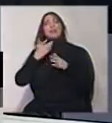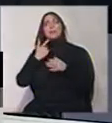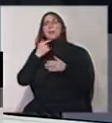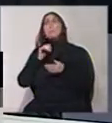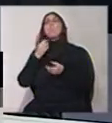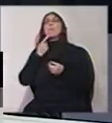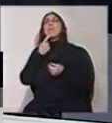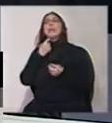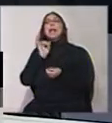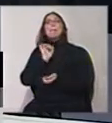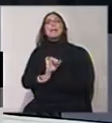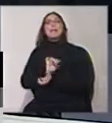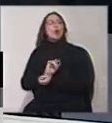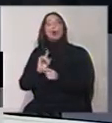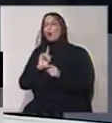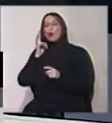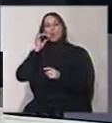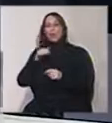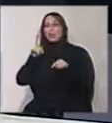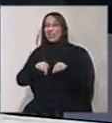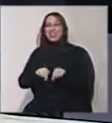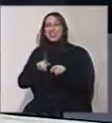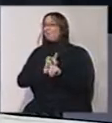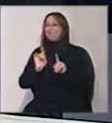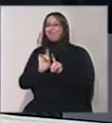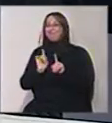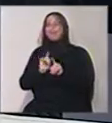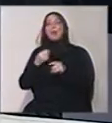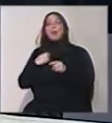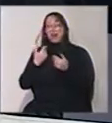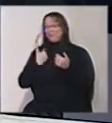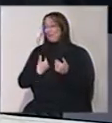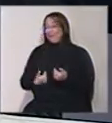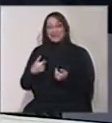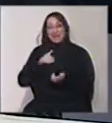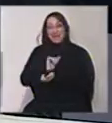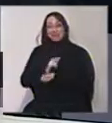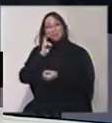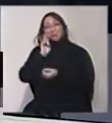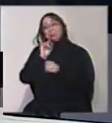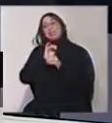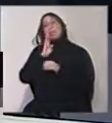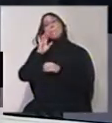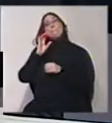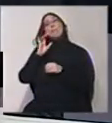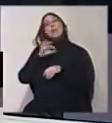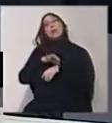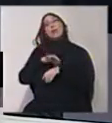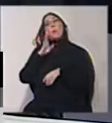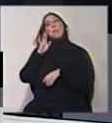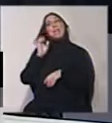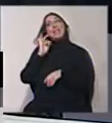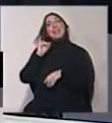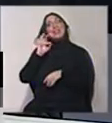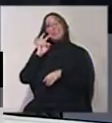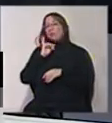tener. Creo que no es la que tenemos, porque lamentablemente en nuestras cárceles, y ayer claramente el doctor Petit lo dijo con absoluta elocuencia,